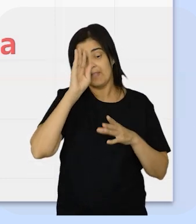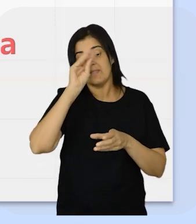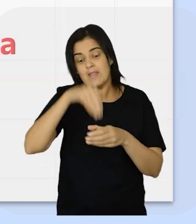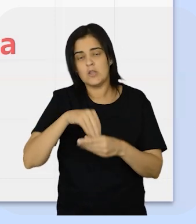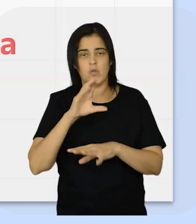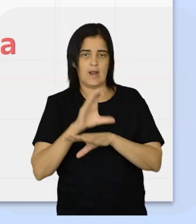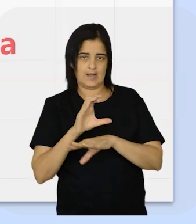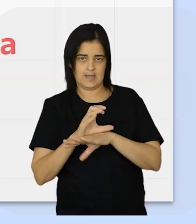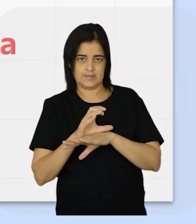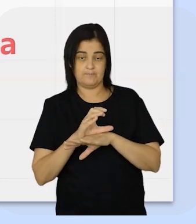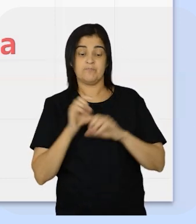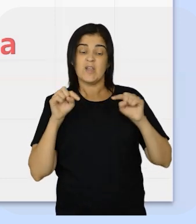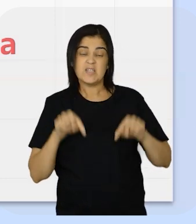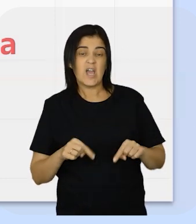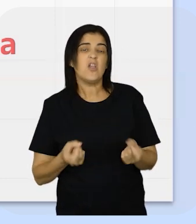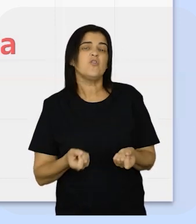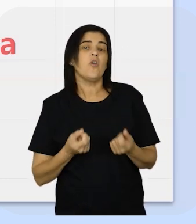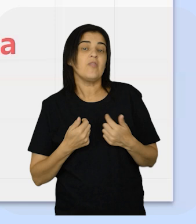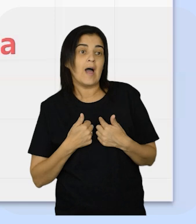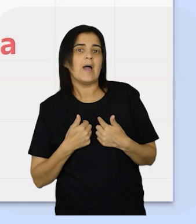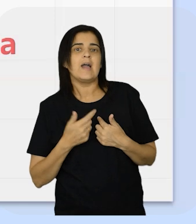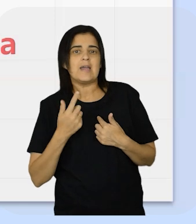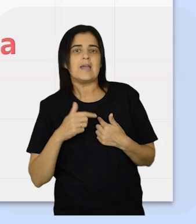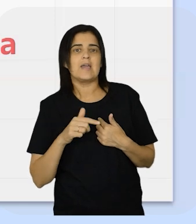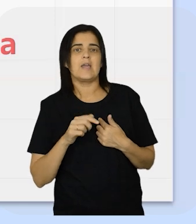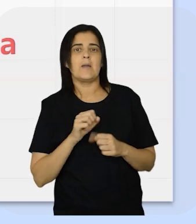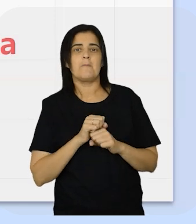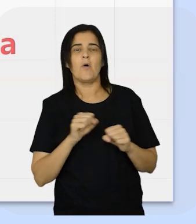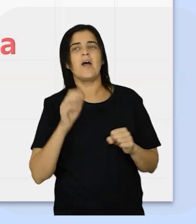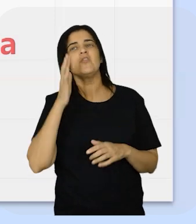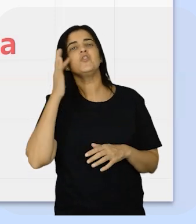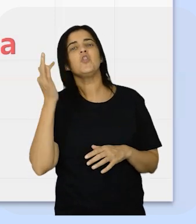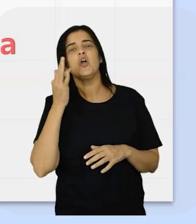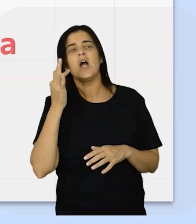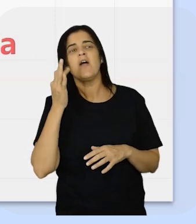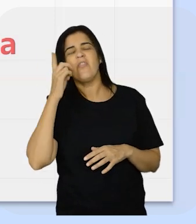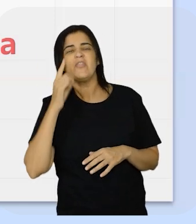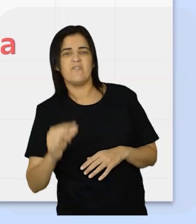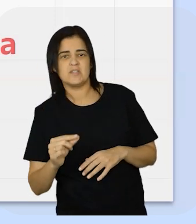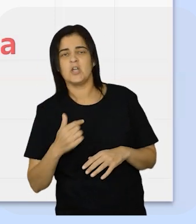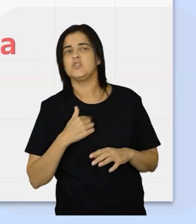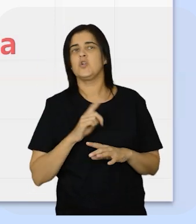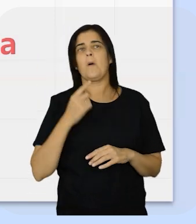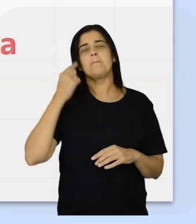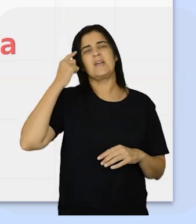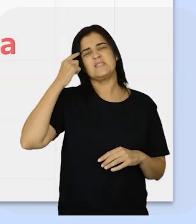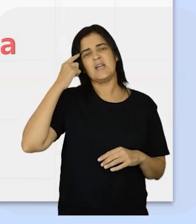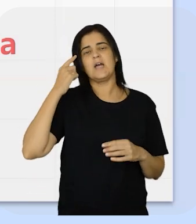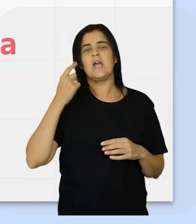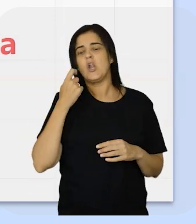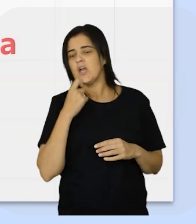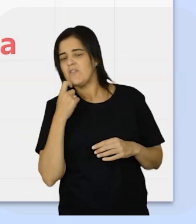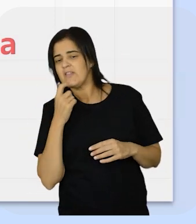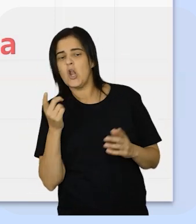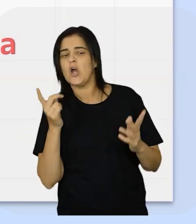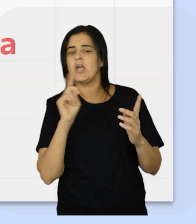aula. Y esto hace que nos corramos de la teoría del déficit. O sea, yo ya no voy a pensar en lo que mis